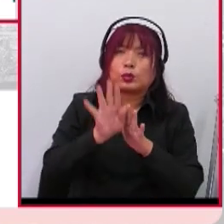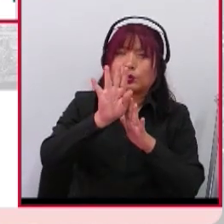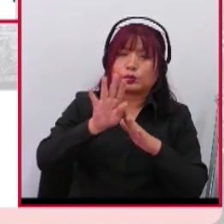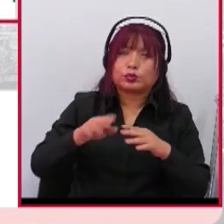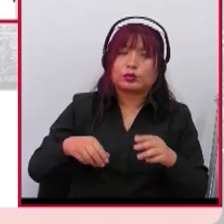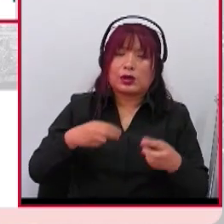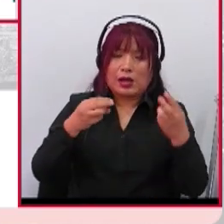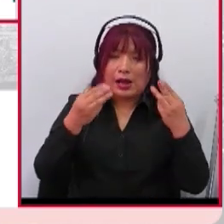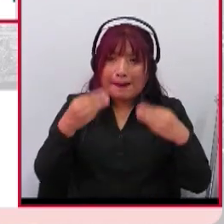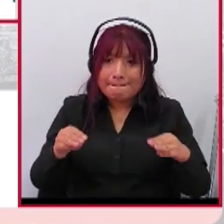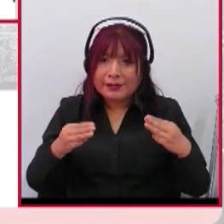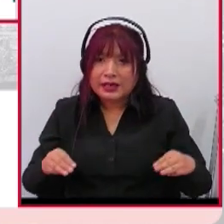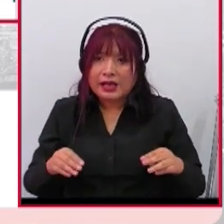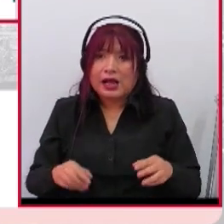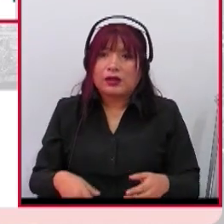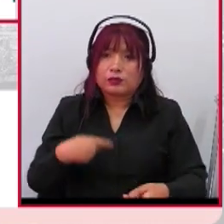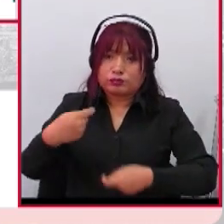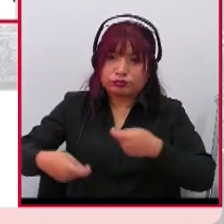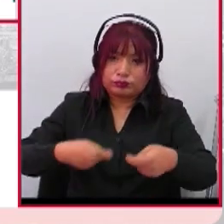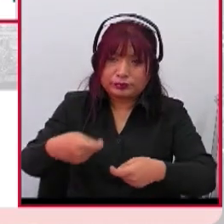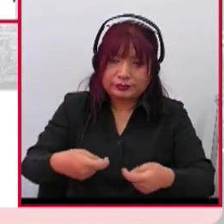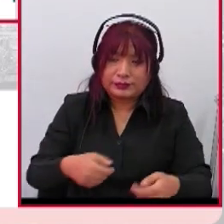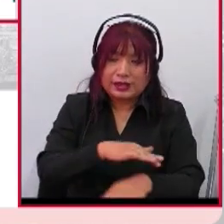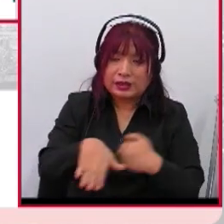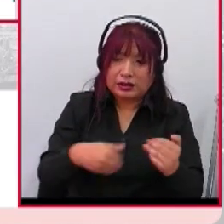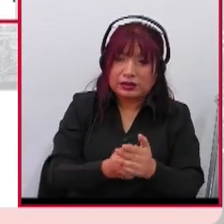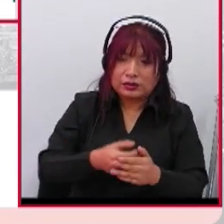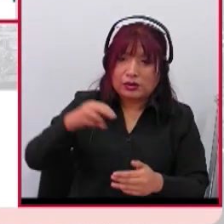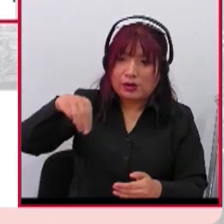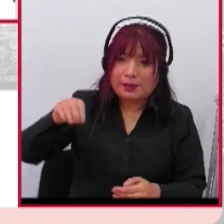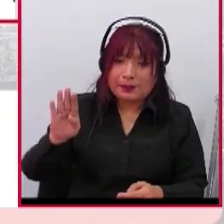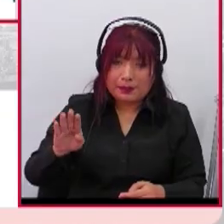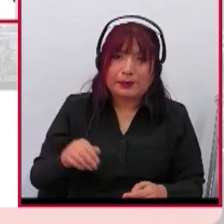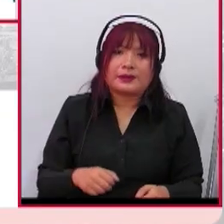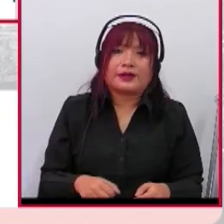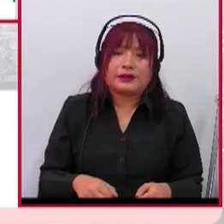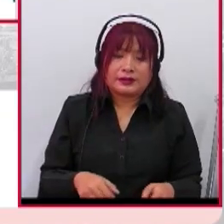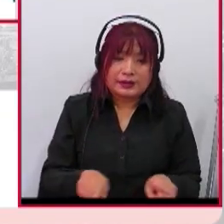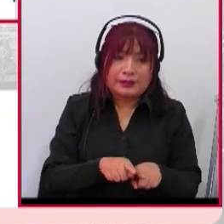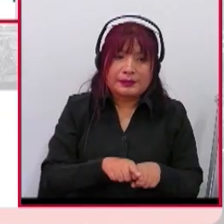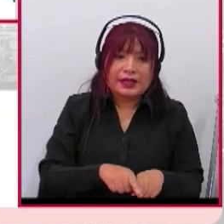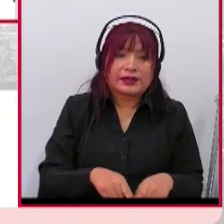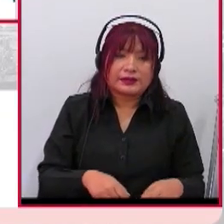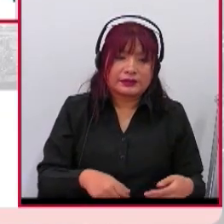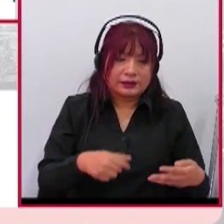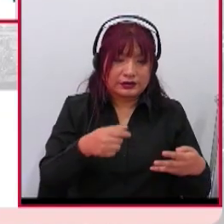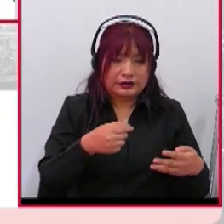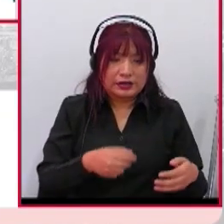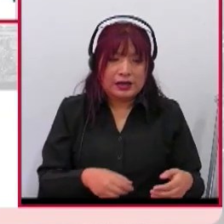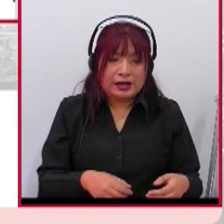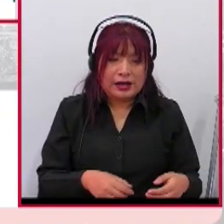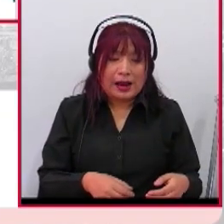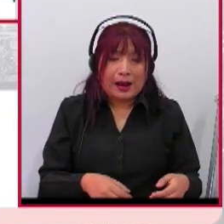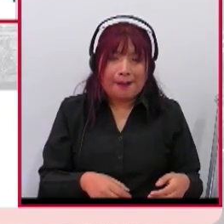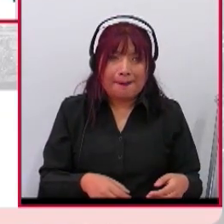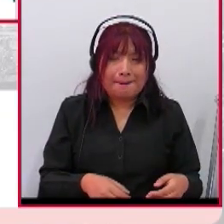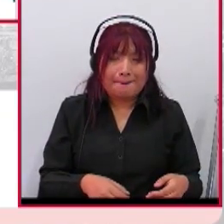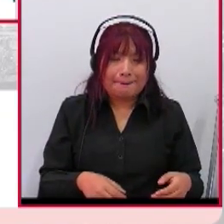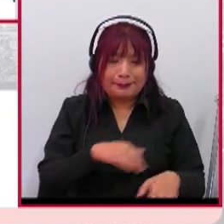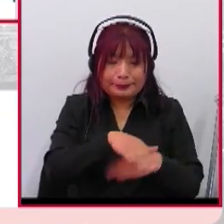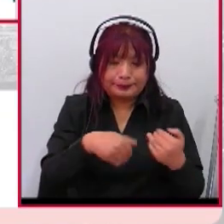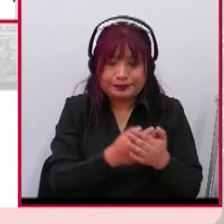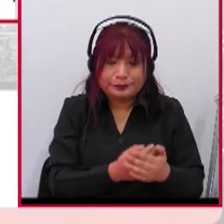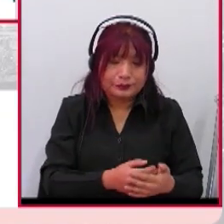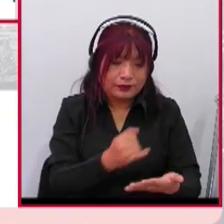comercial, de acuerdo al diseño o al criterio de diseño. Y finalmente, la capacidad de diseño en el